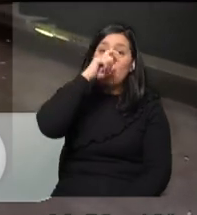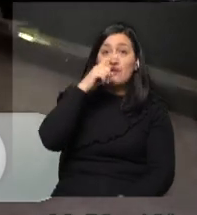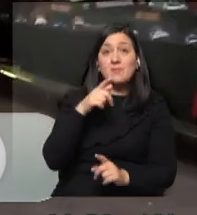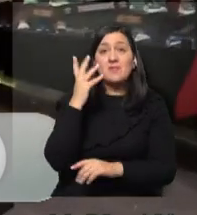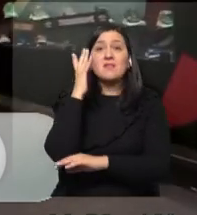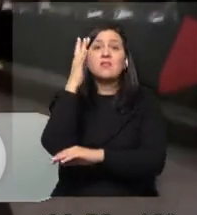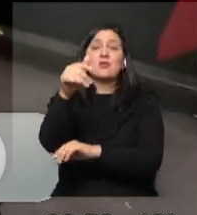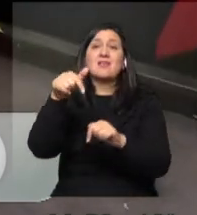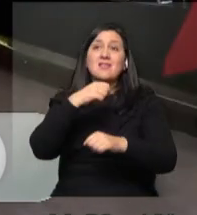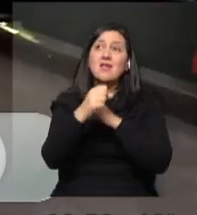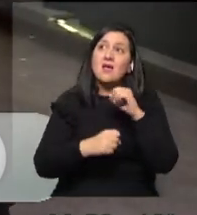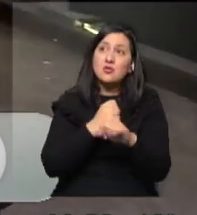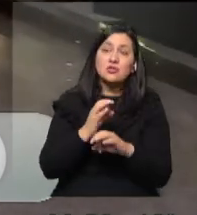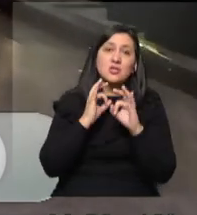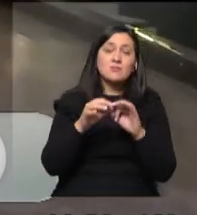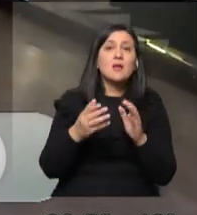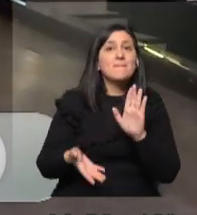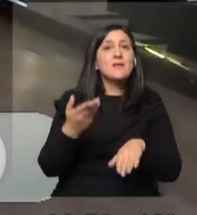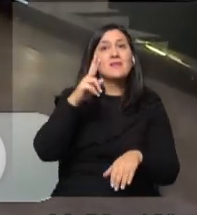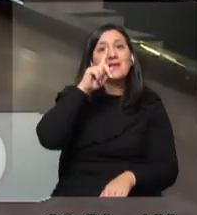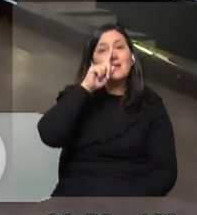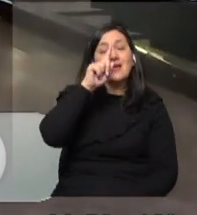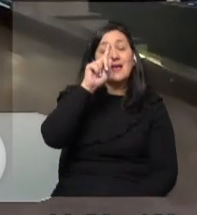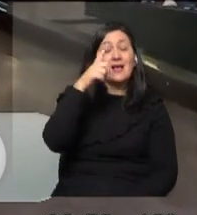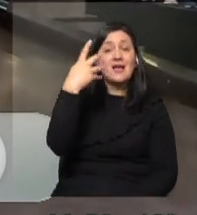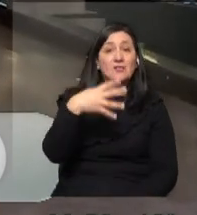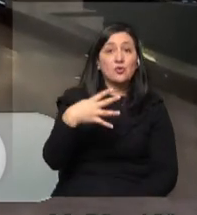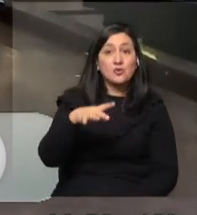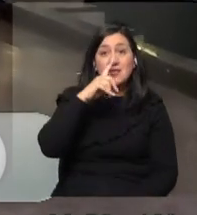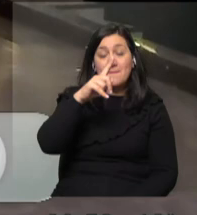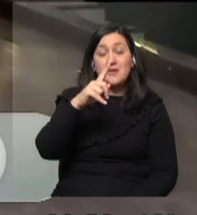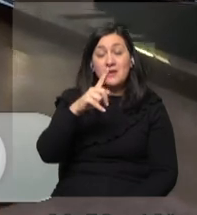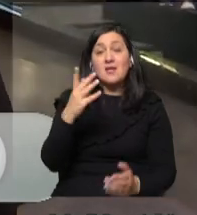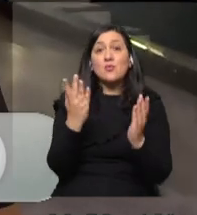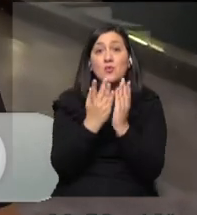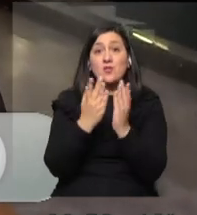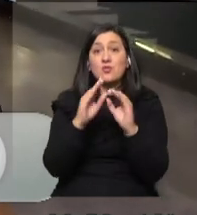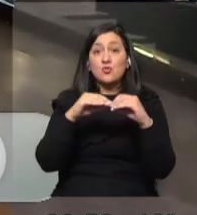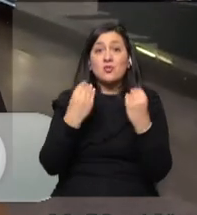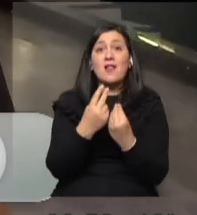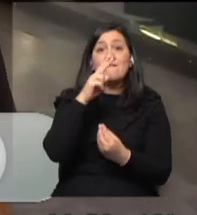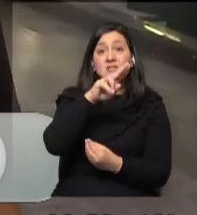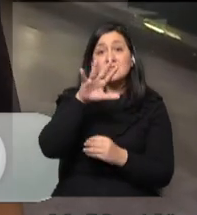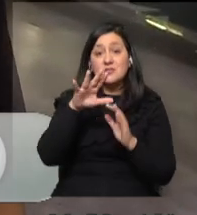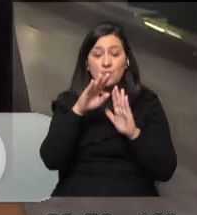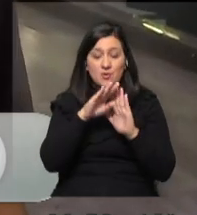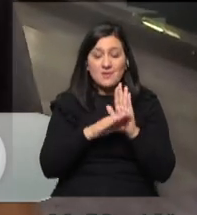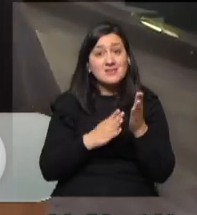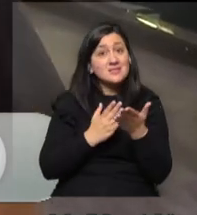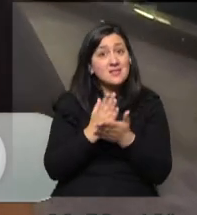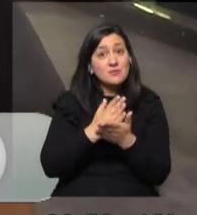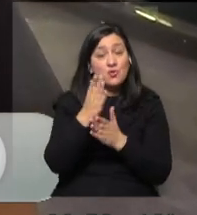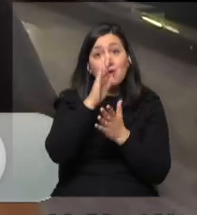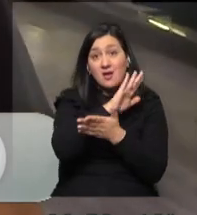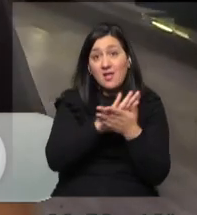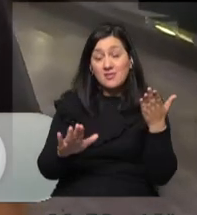una dimensión, este año estamos llegando a más de 14.000 estudiantes en Uruguay con los distintos programas. Tenemos 25 programas que siempre son gratuitos, tanto